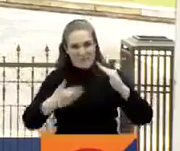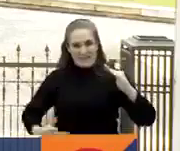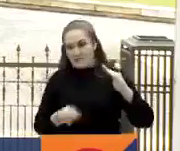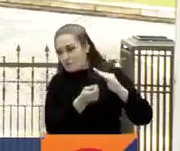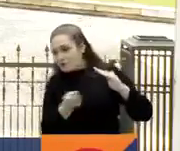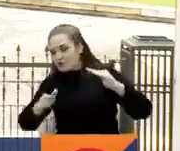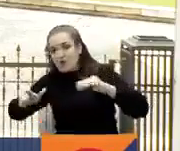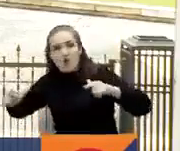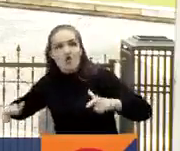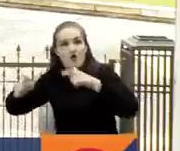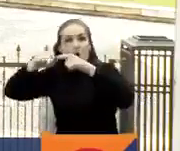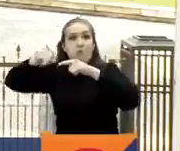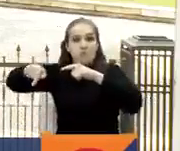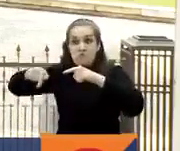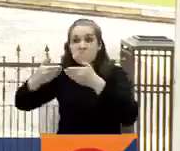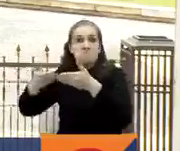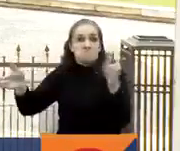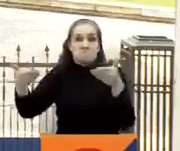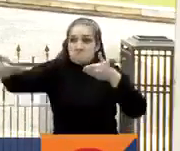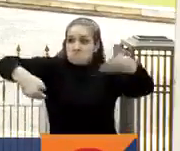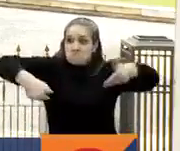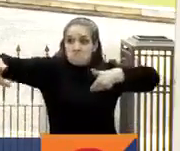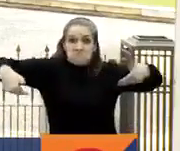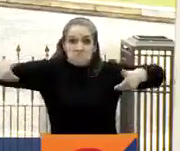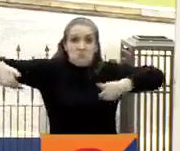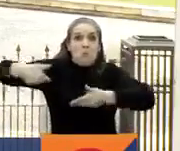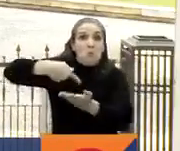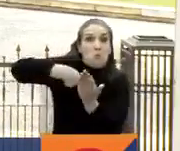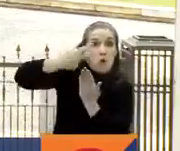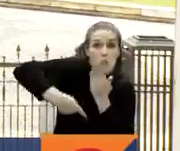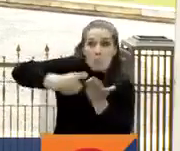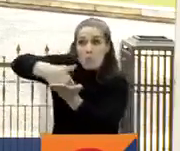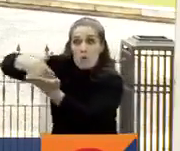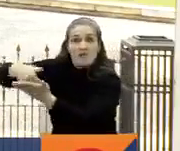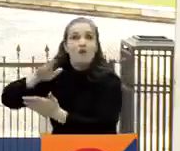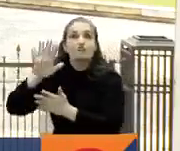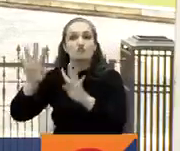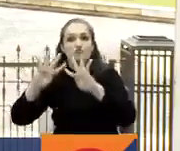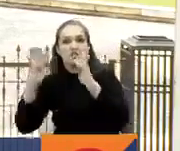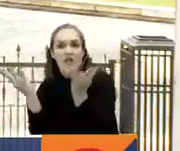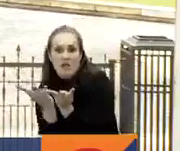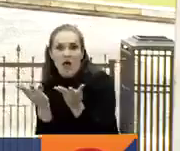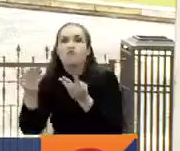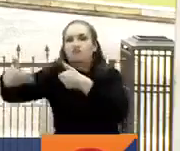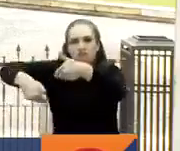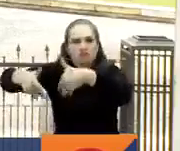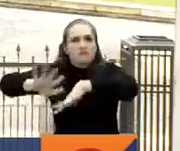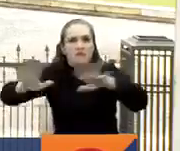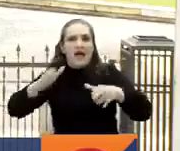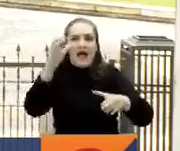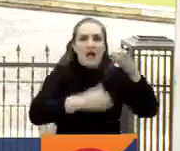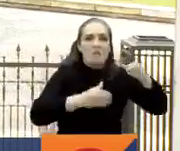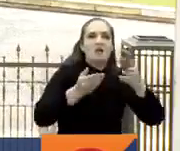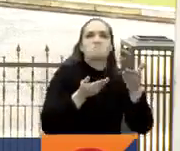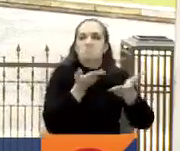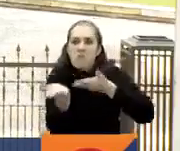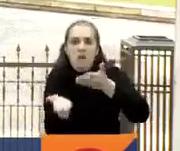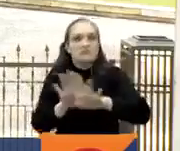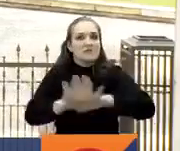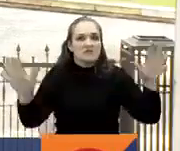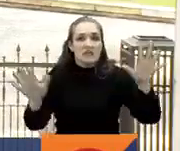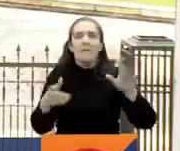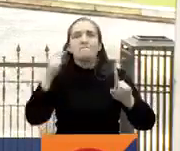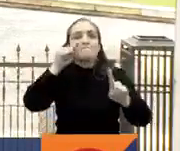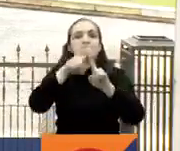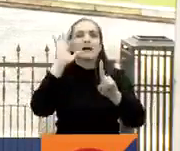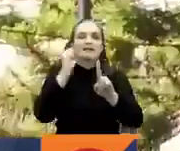para presentar proyectos. Varios senadores y representantes de la Cámara han hecho diferentes proyectos y ya los han radicado, sobre todo de impacto